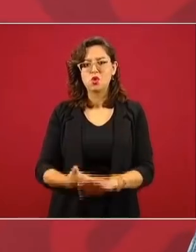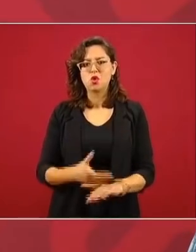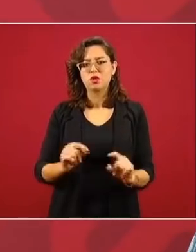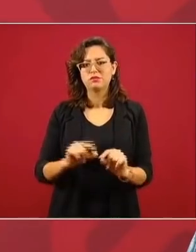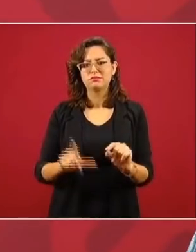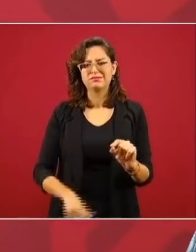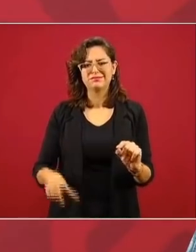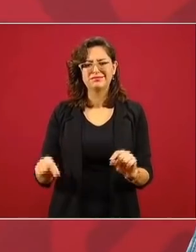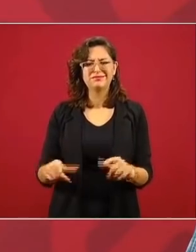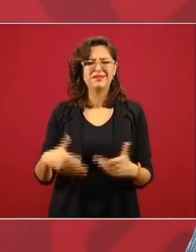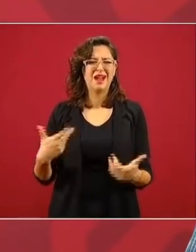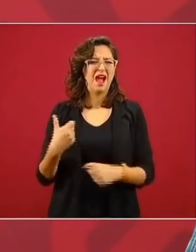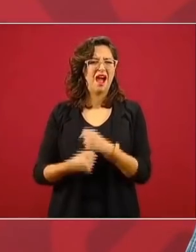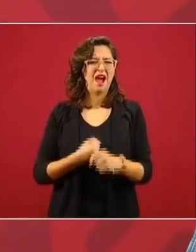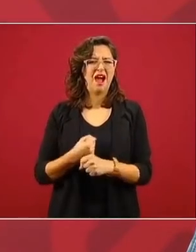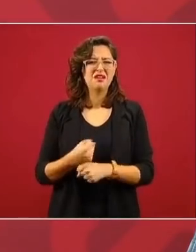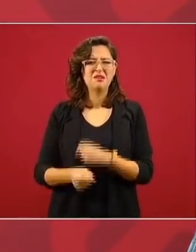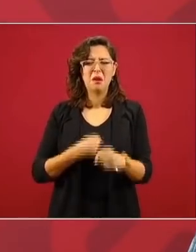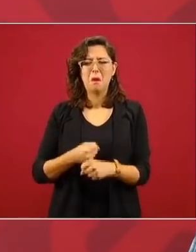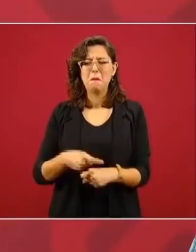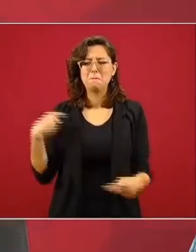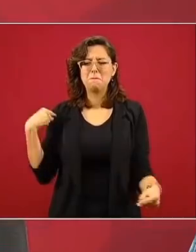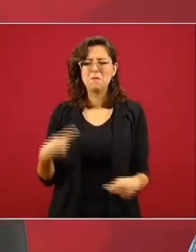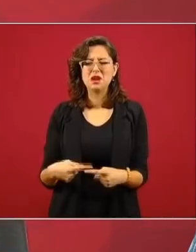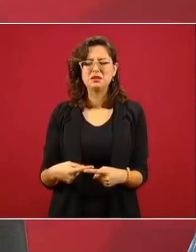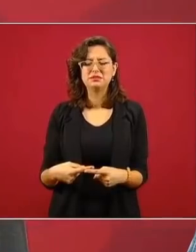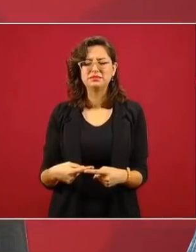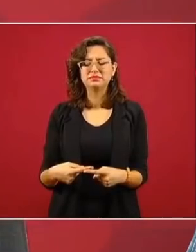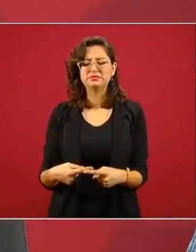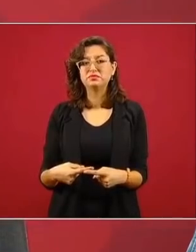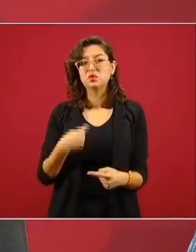durante varios años. Yo creo que